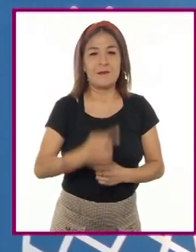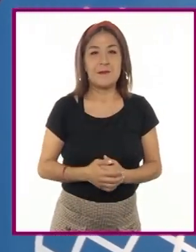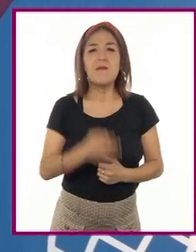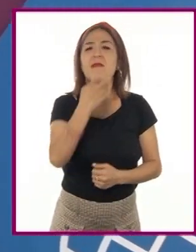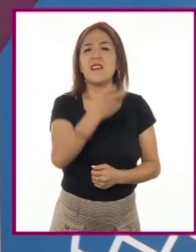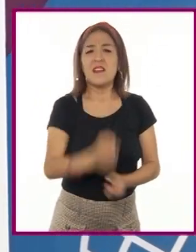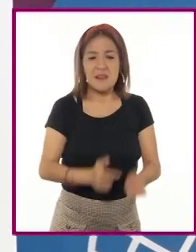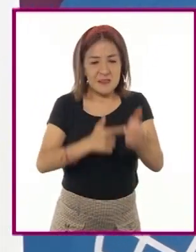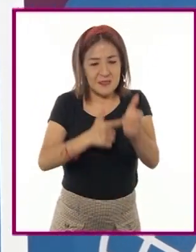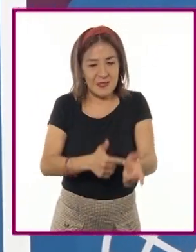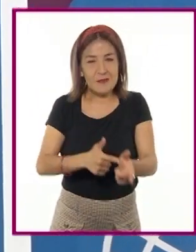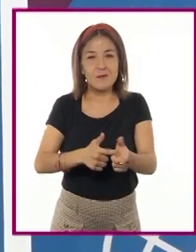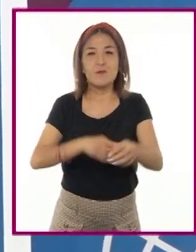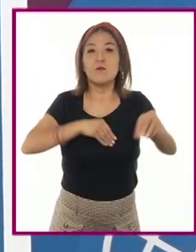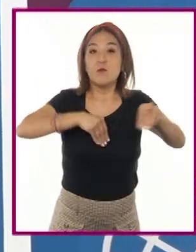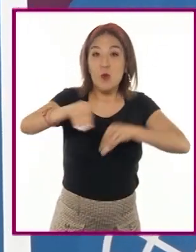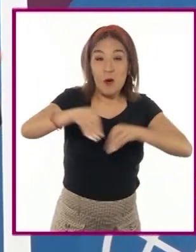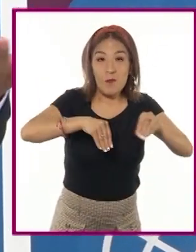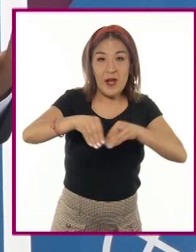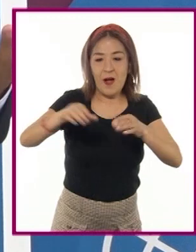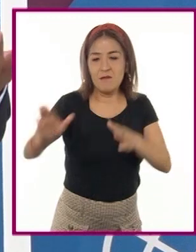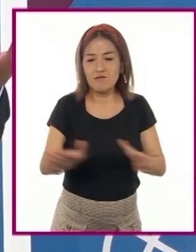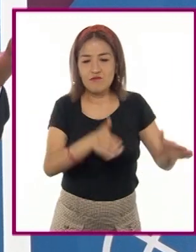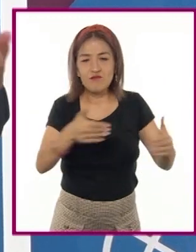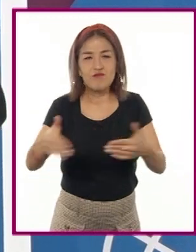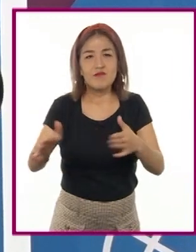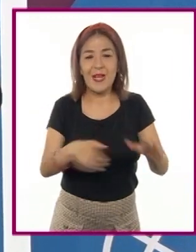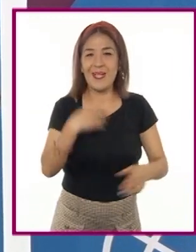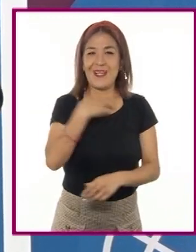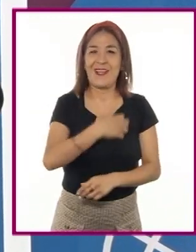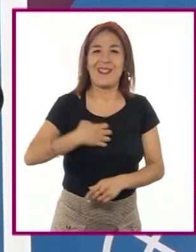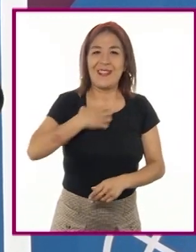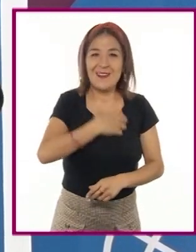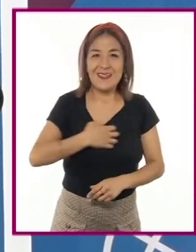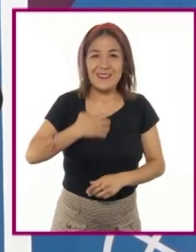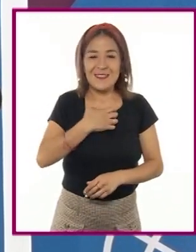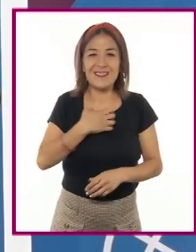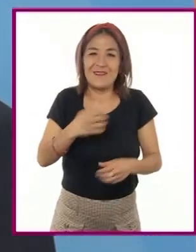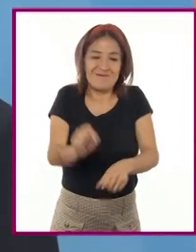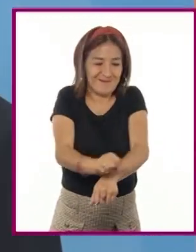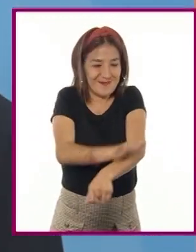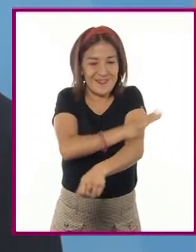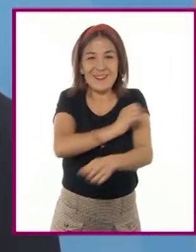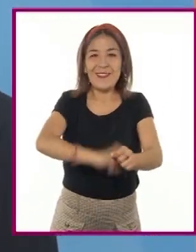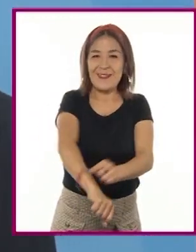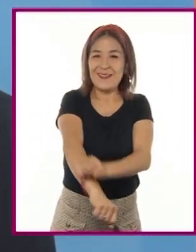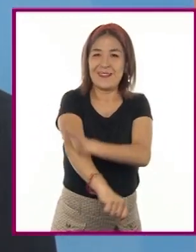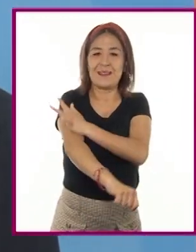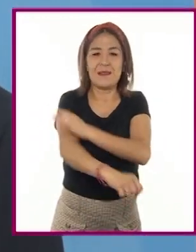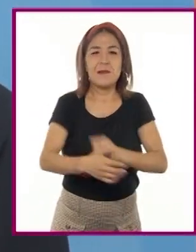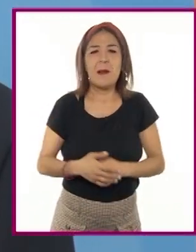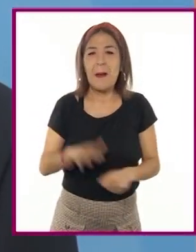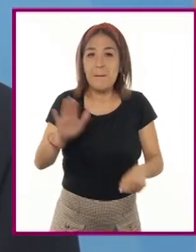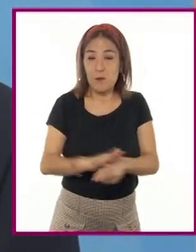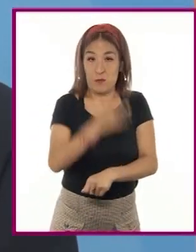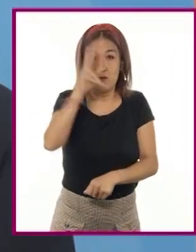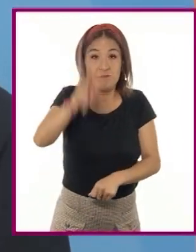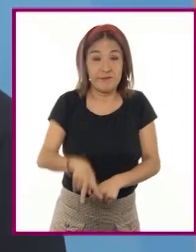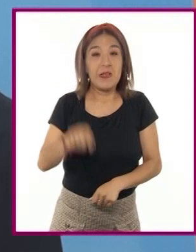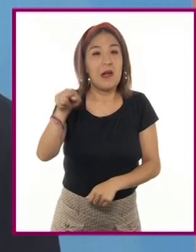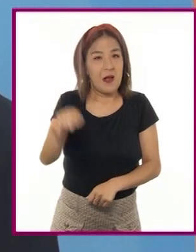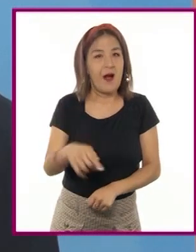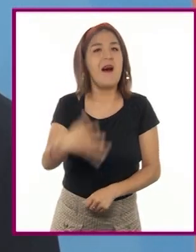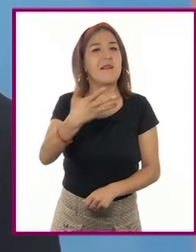andar, moverse, alegrarse, regocijarse. Porque en verdad tiene